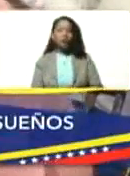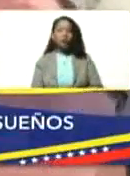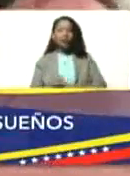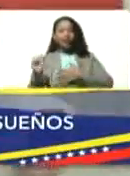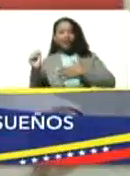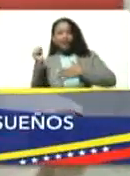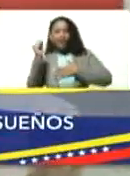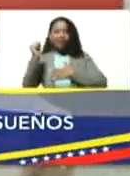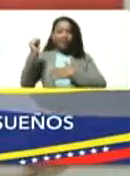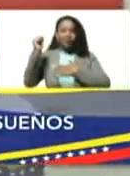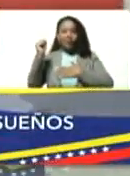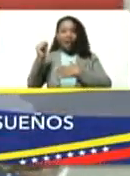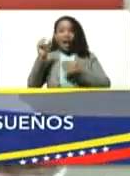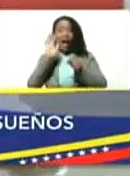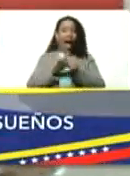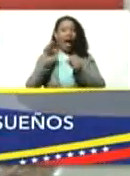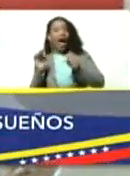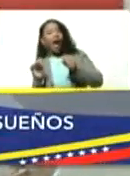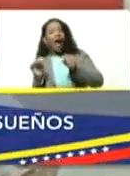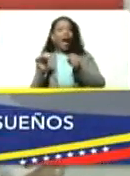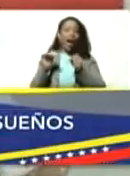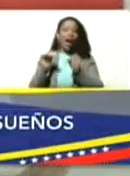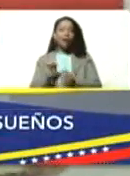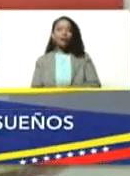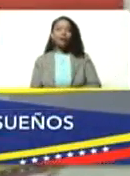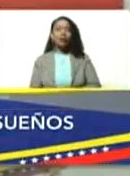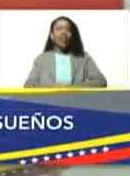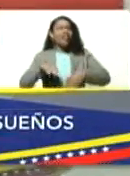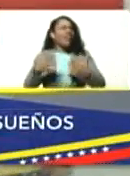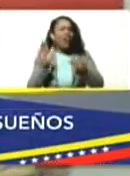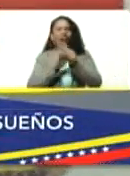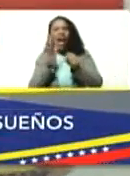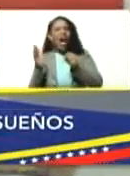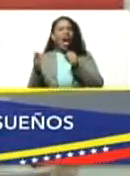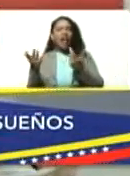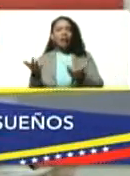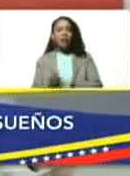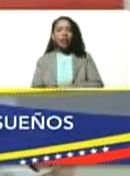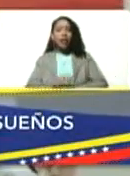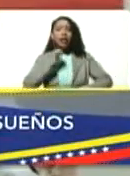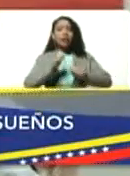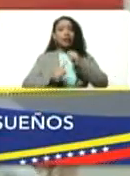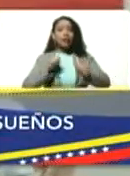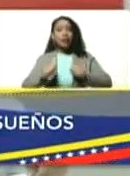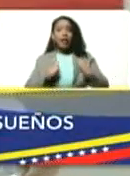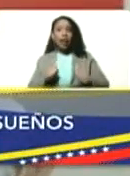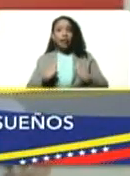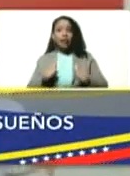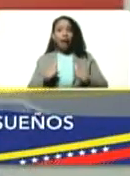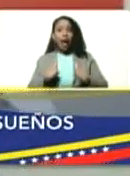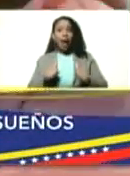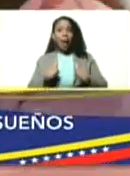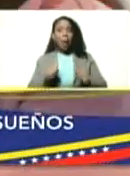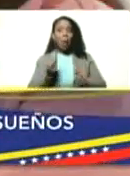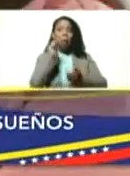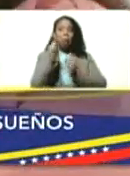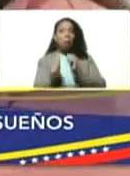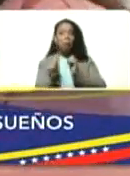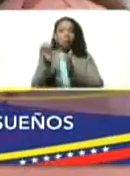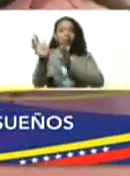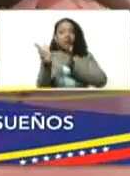¿Bailaron? ¿Cantaron? ¿Qué cantaron? ¿Salsa o llanero? Llanero.